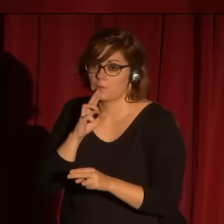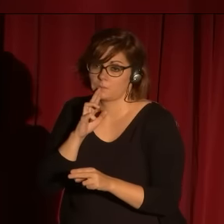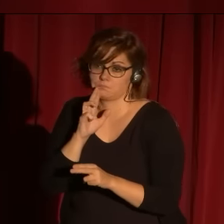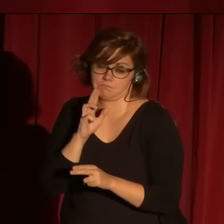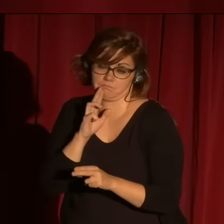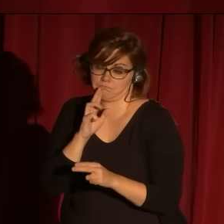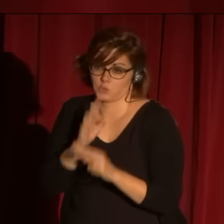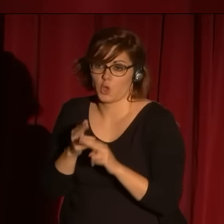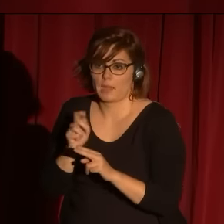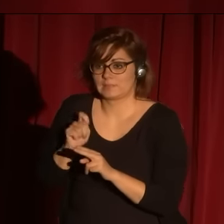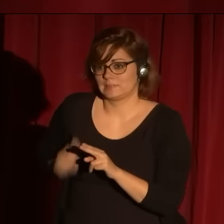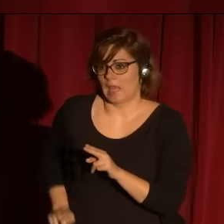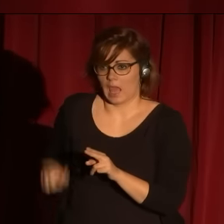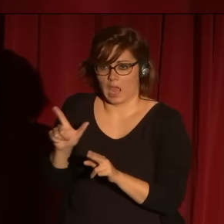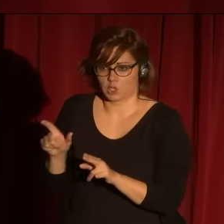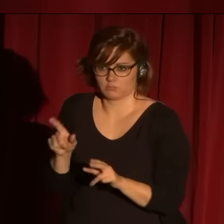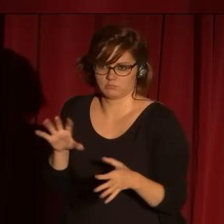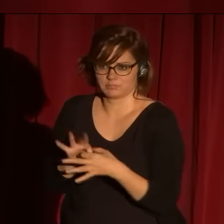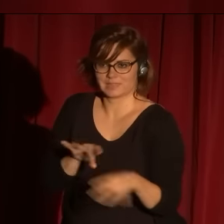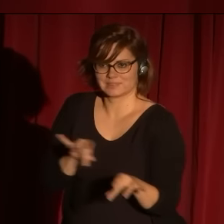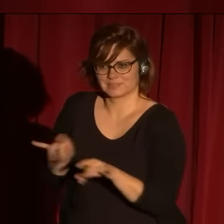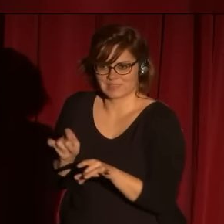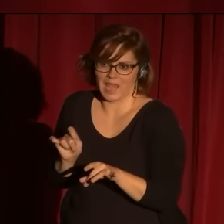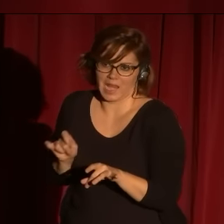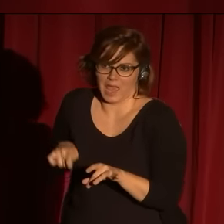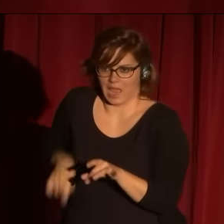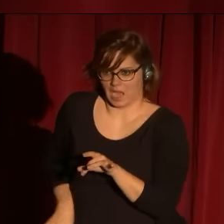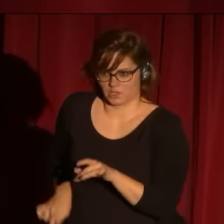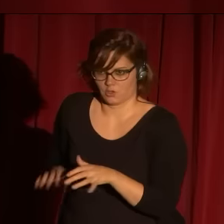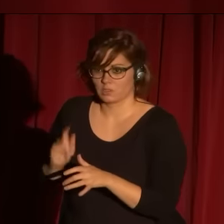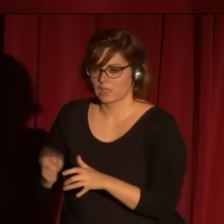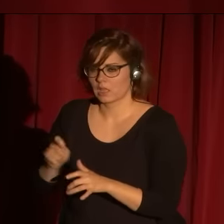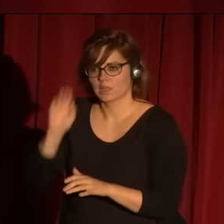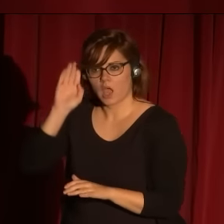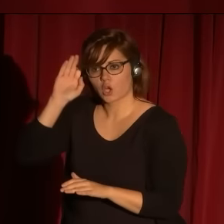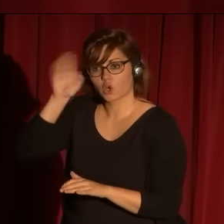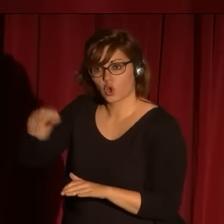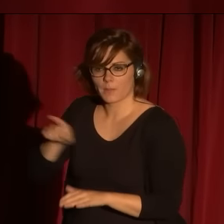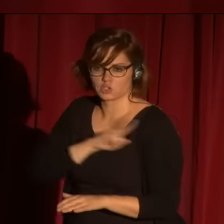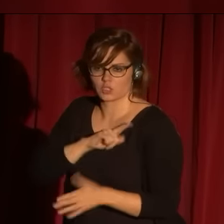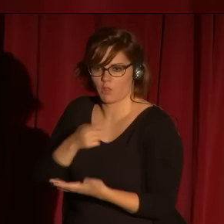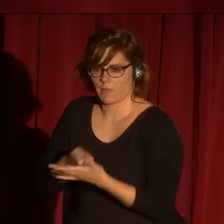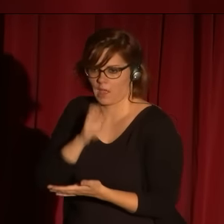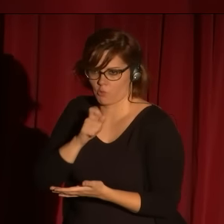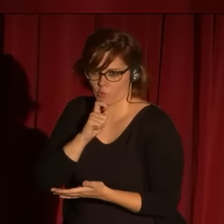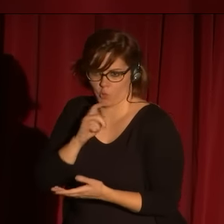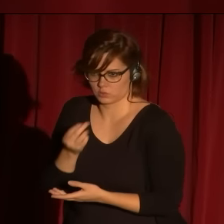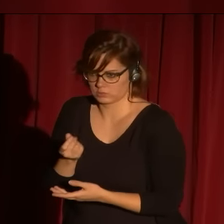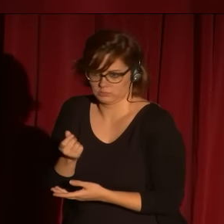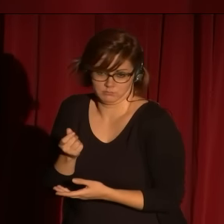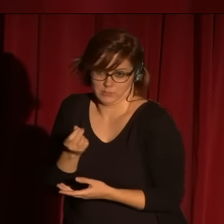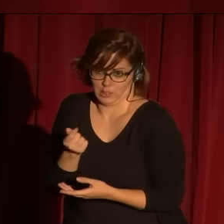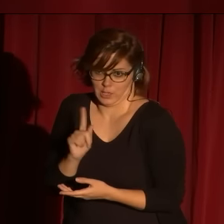se le da en pago a alguien que es algo que tiene que ver con la sal de hecho se pagaba en Roma a los soldados a veces con sal